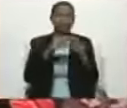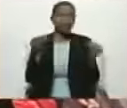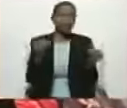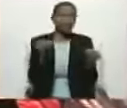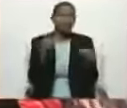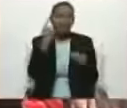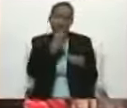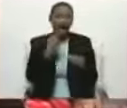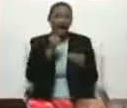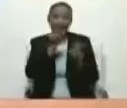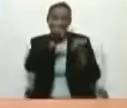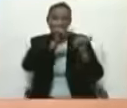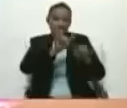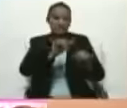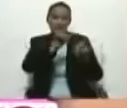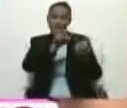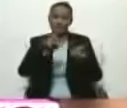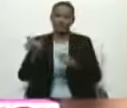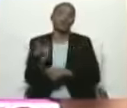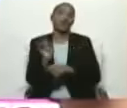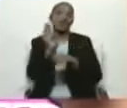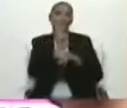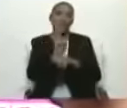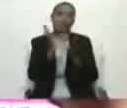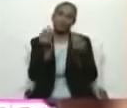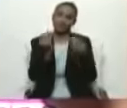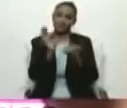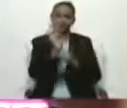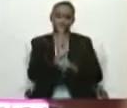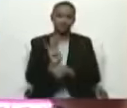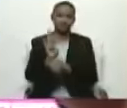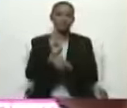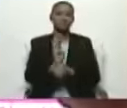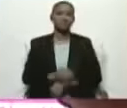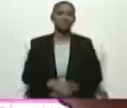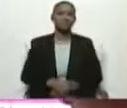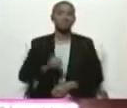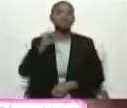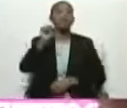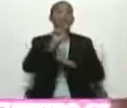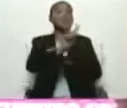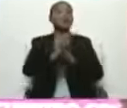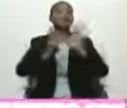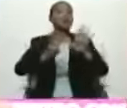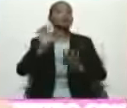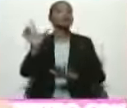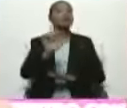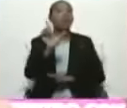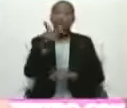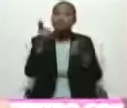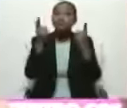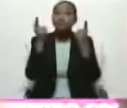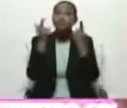de siempre. Cuídense mucho, pues. El 28 de julio,